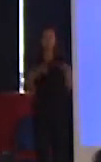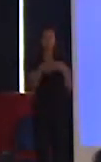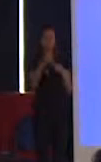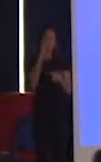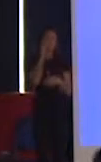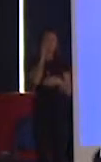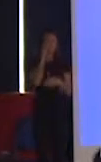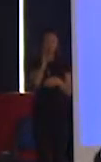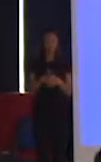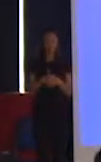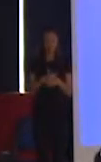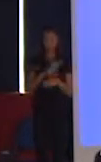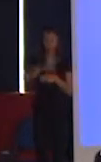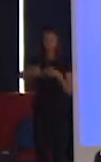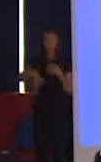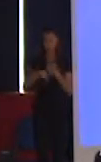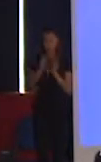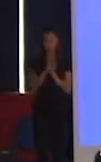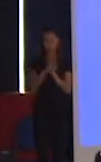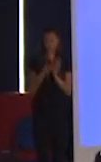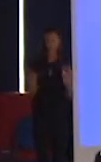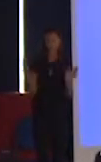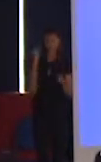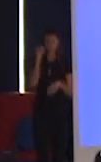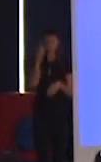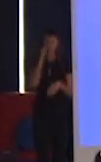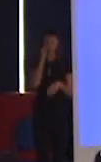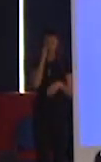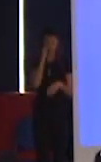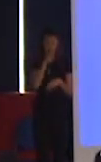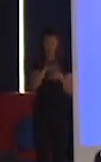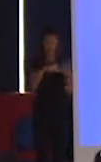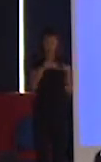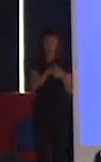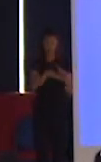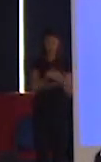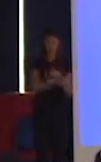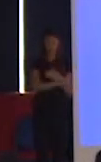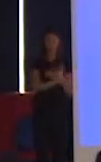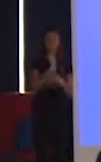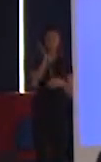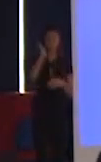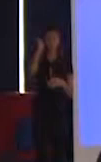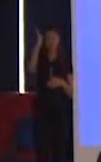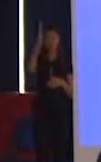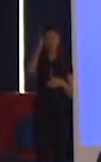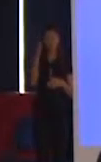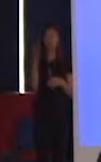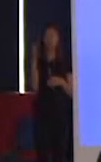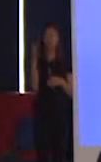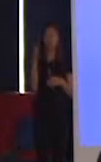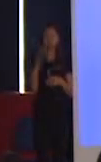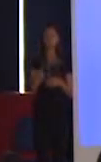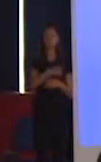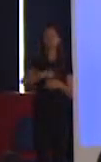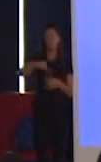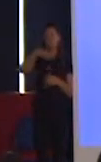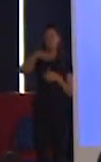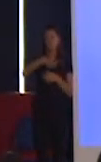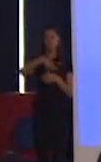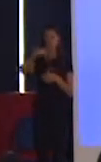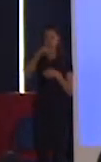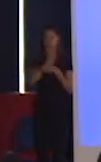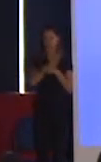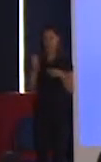filmación, todo el material fílmico que va quedando a futuro va a estar colgado en una página,